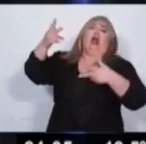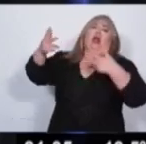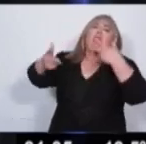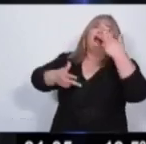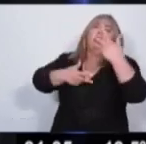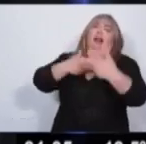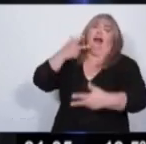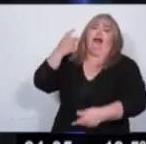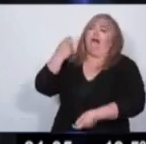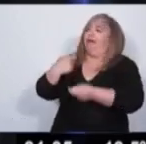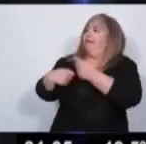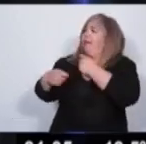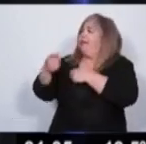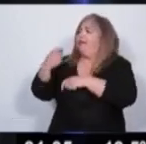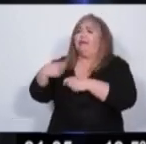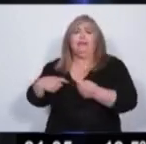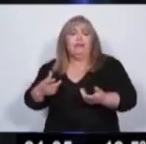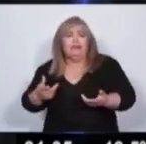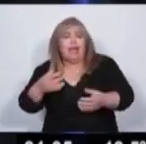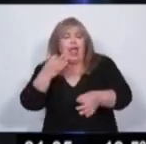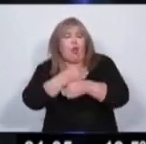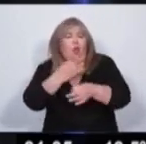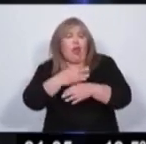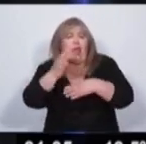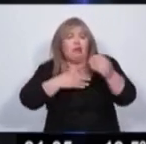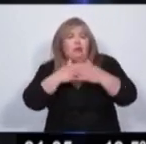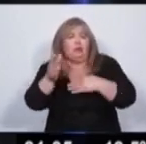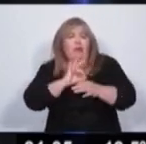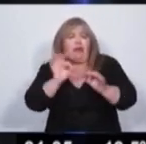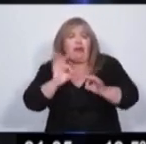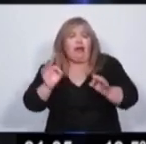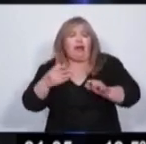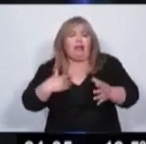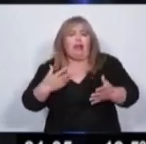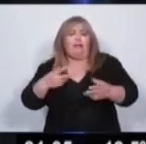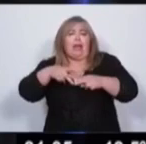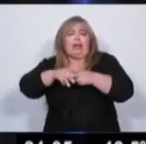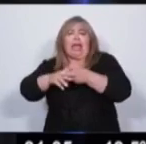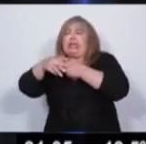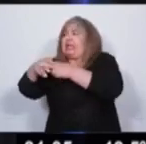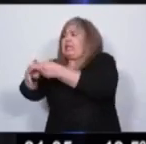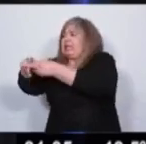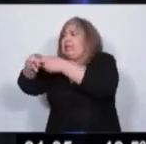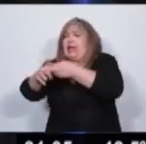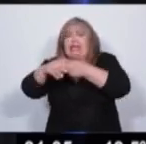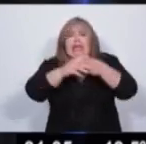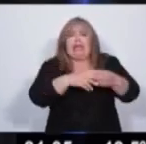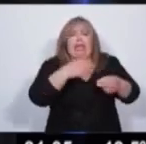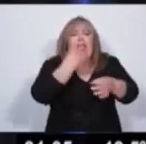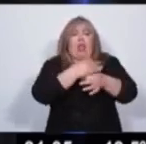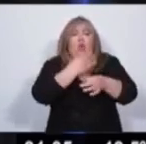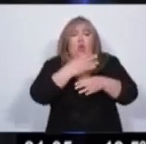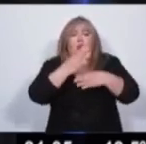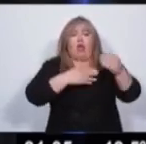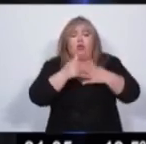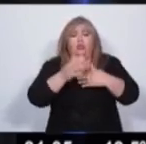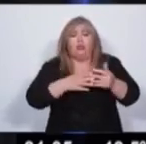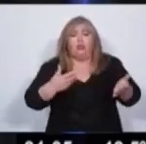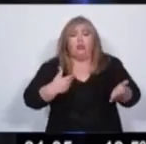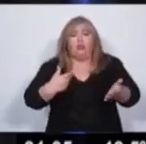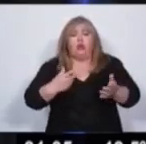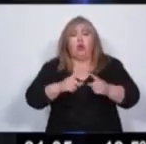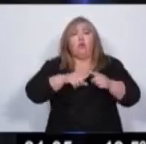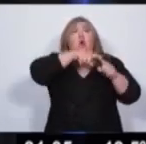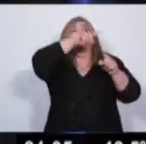no hicieron una escuela han hecho más talleres RT o que escuelas cómo vamos a tener jornada extendida si no tenemos